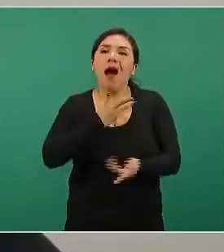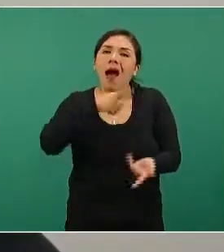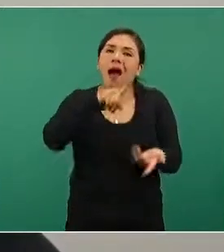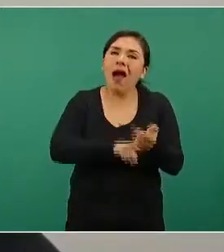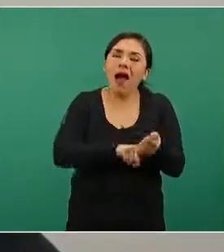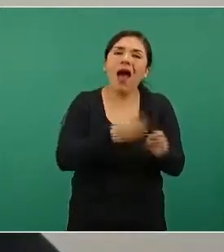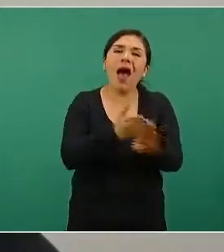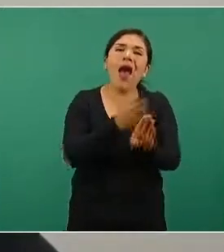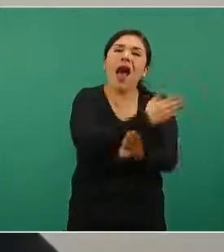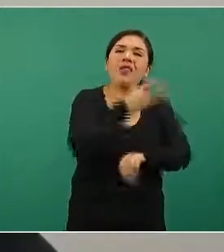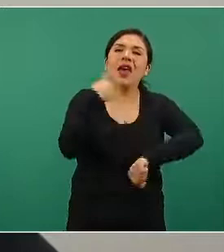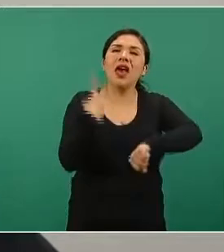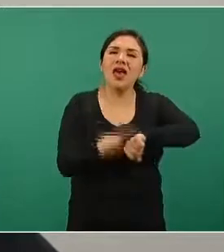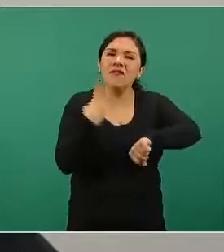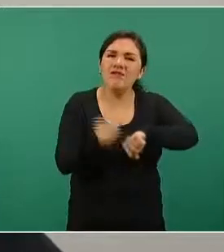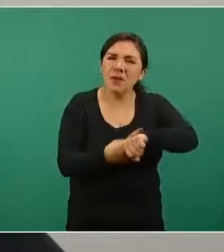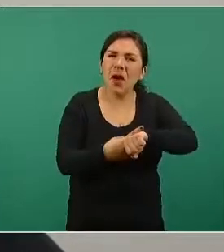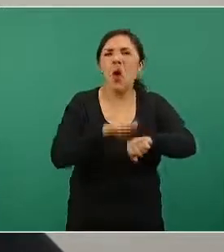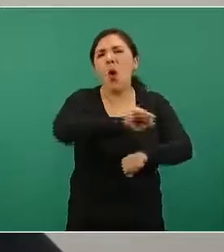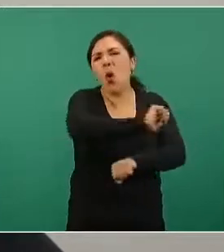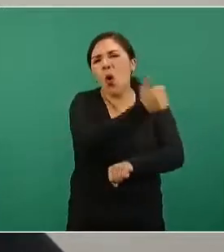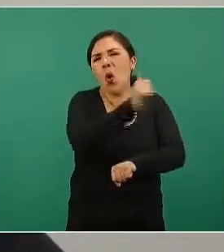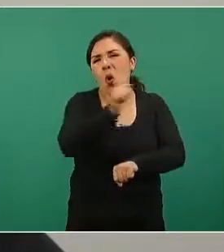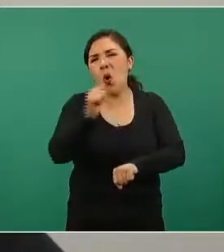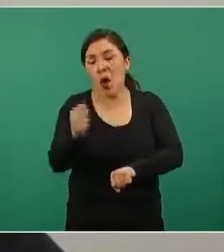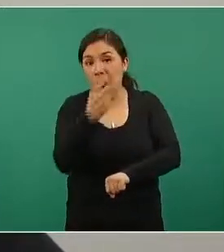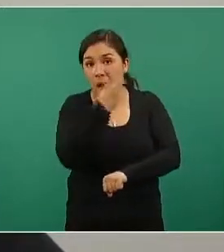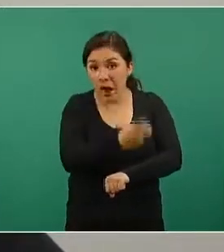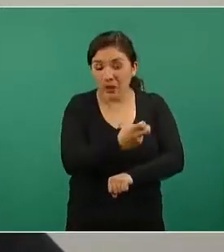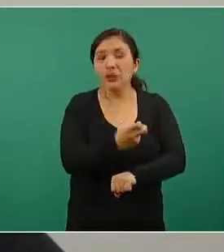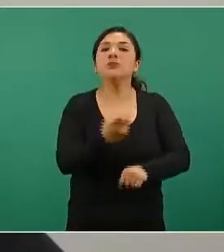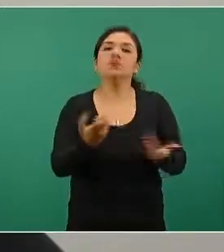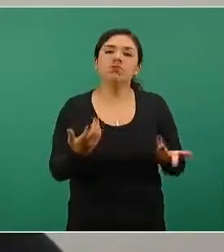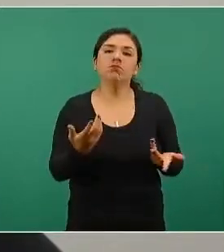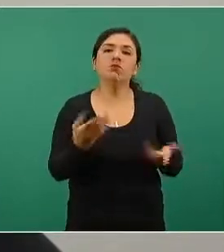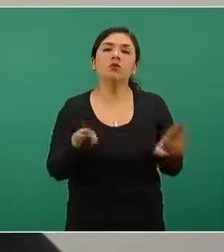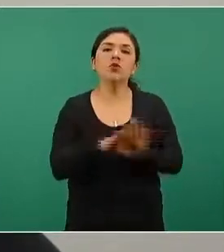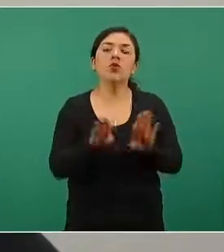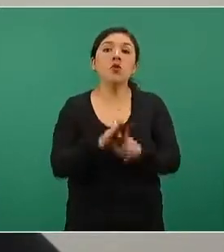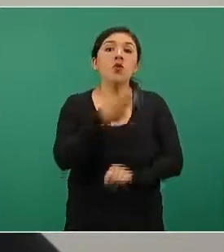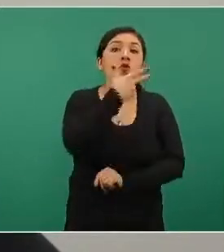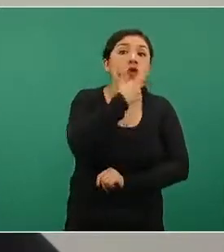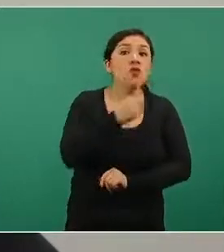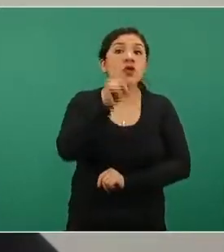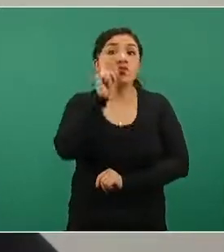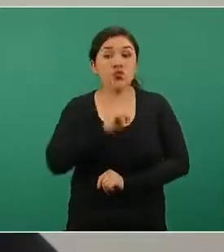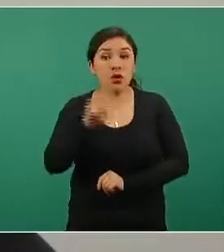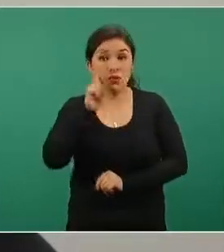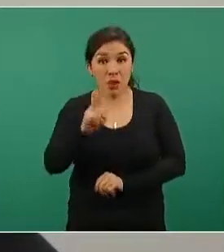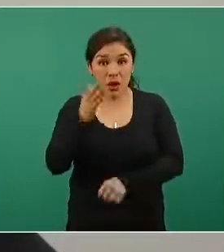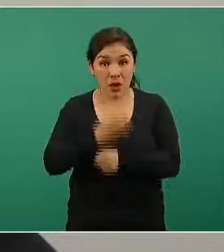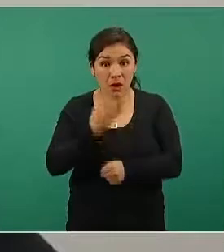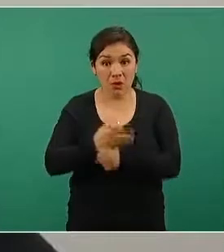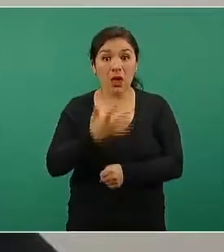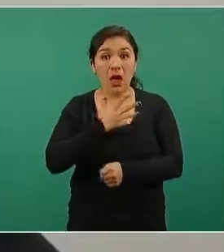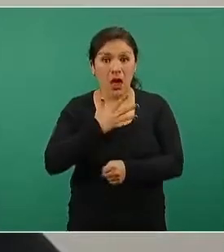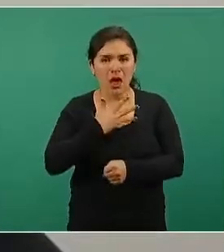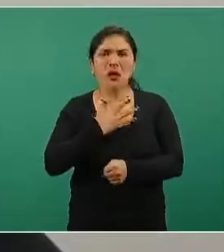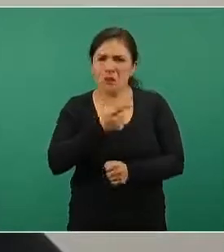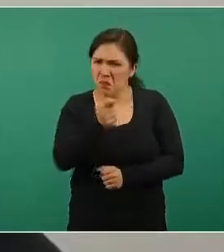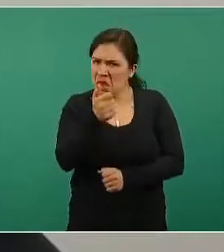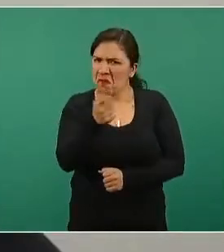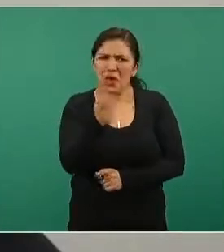y estas comorbilidades, pues obviamente para efectos de sexo tenemos una distribución bastante